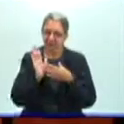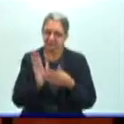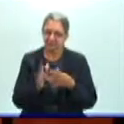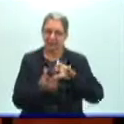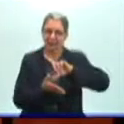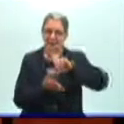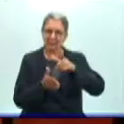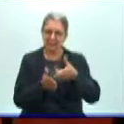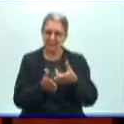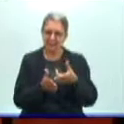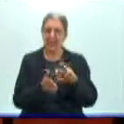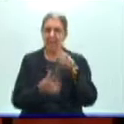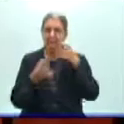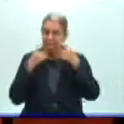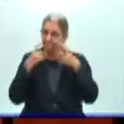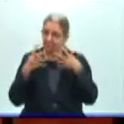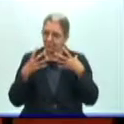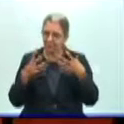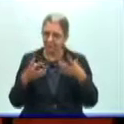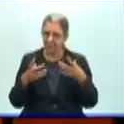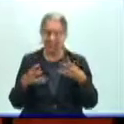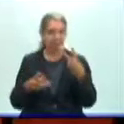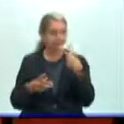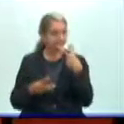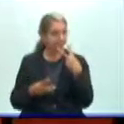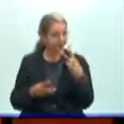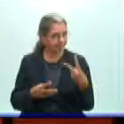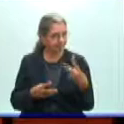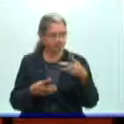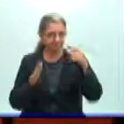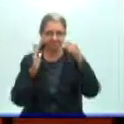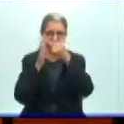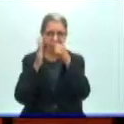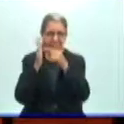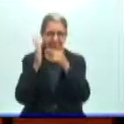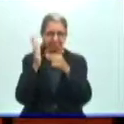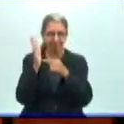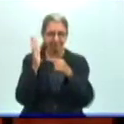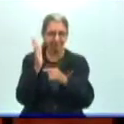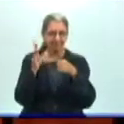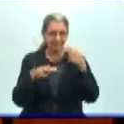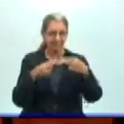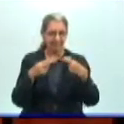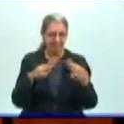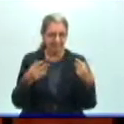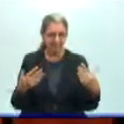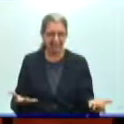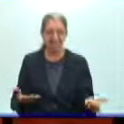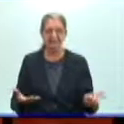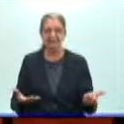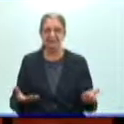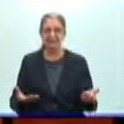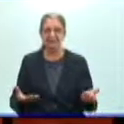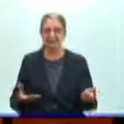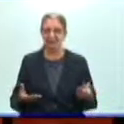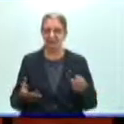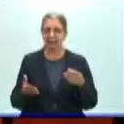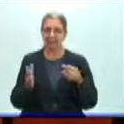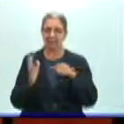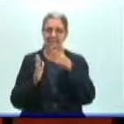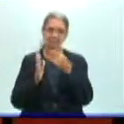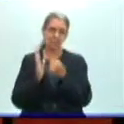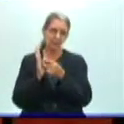Es importante que estés atento a los pasos que debes ir realizando, teniendo en cuenta las